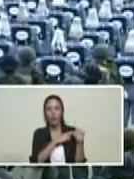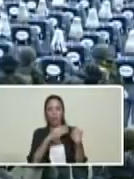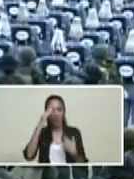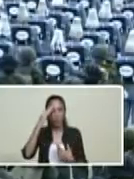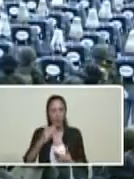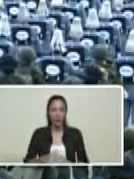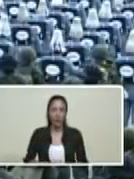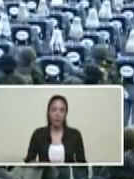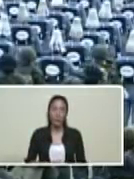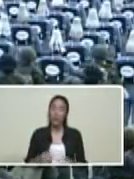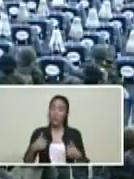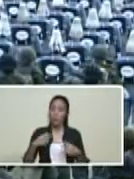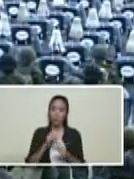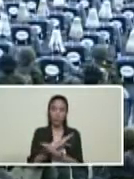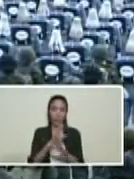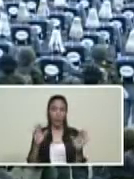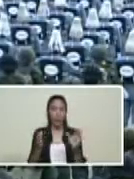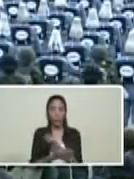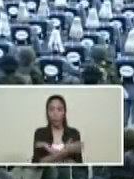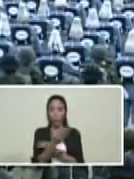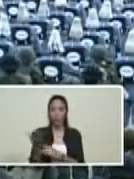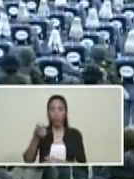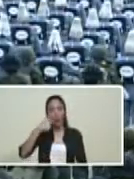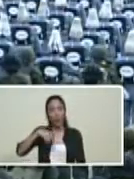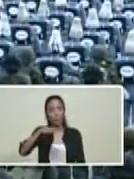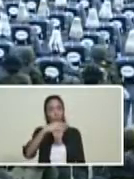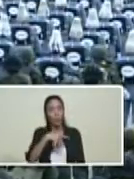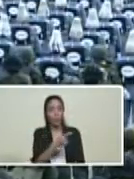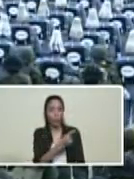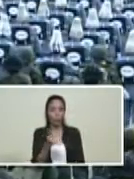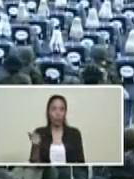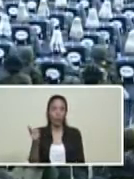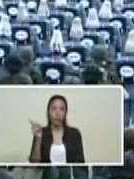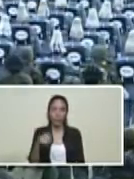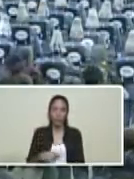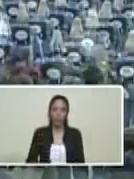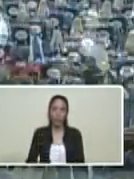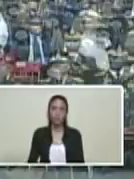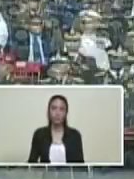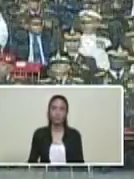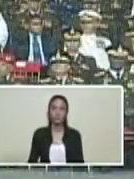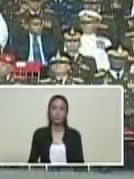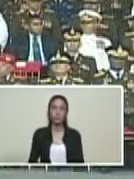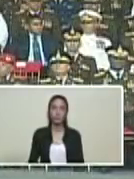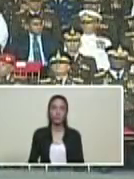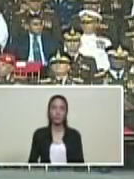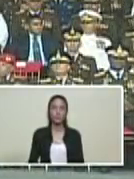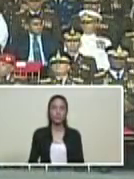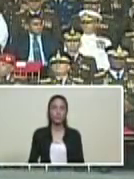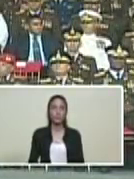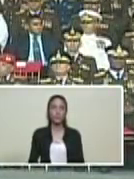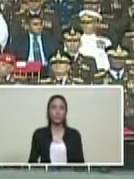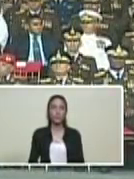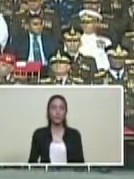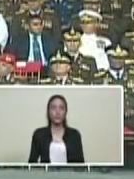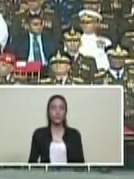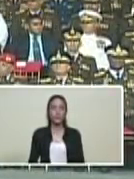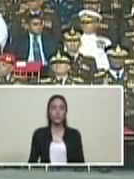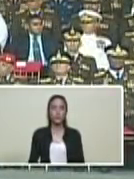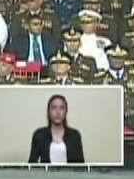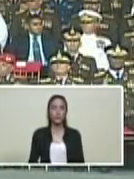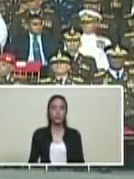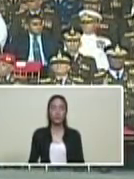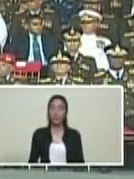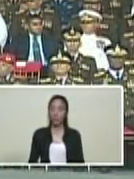yo tengo que hablarle claro a todos a nuestro pueblo armado y a nuestro pueblo civil el